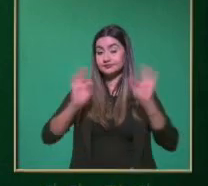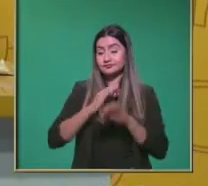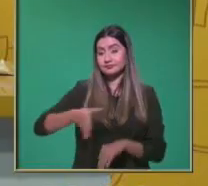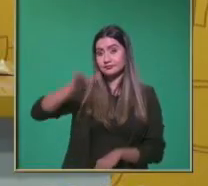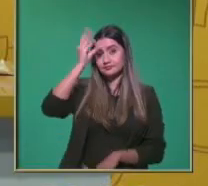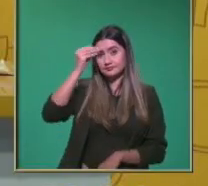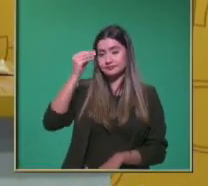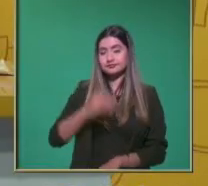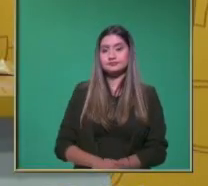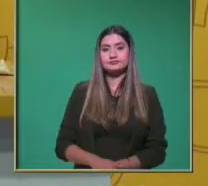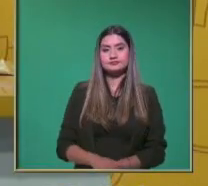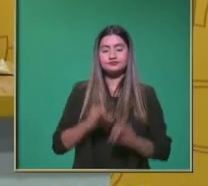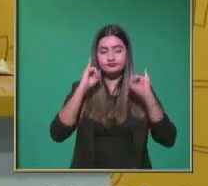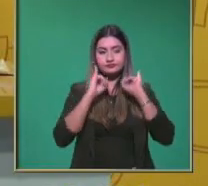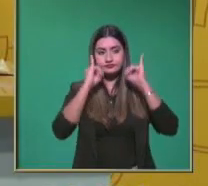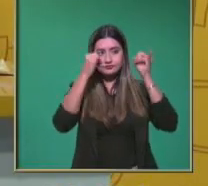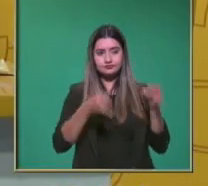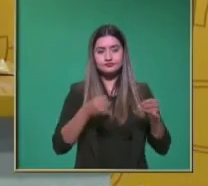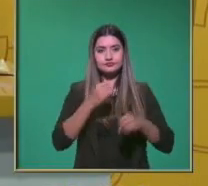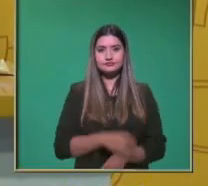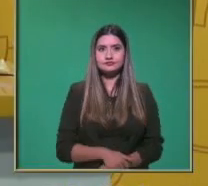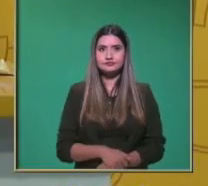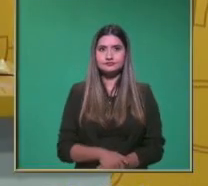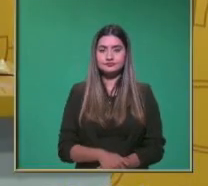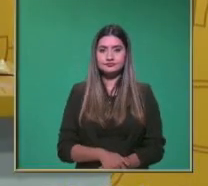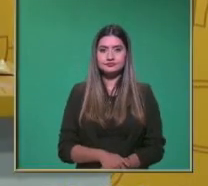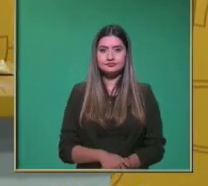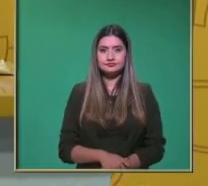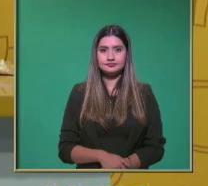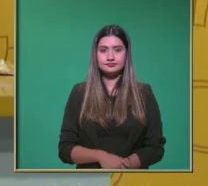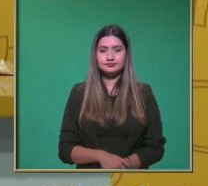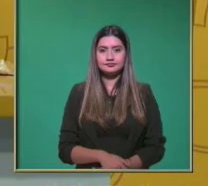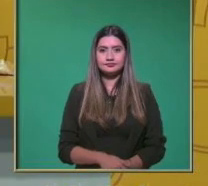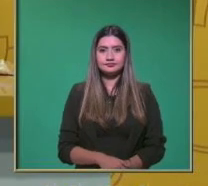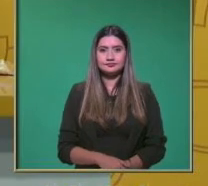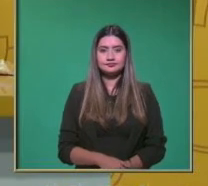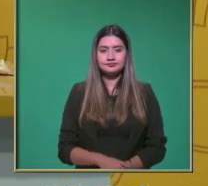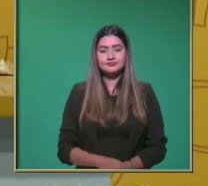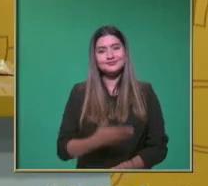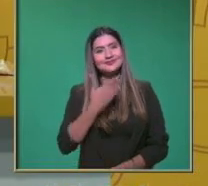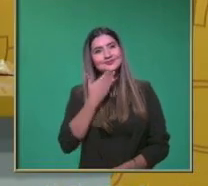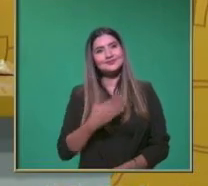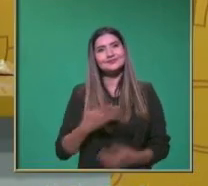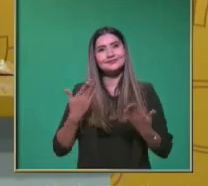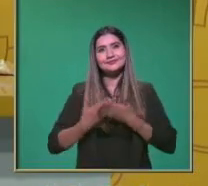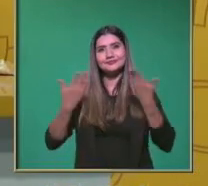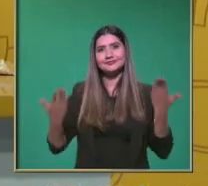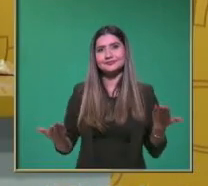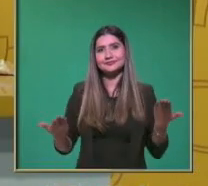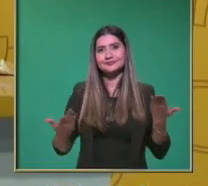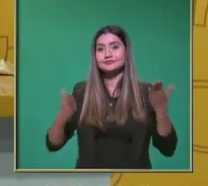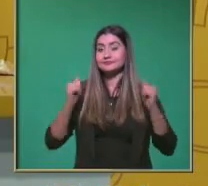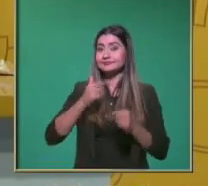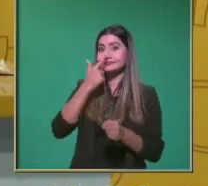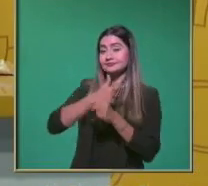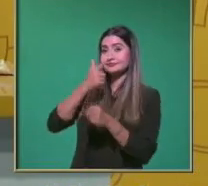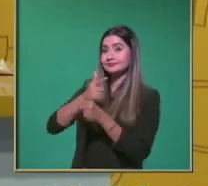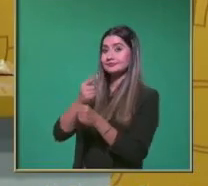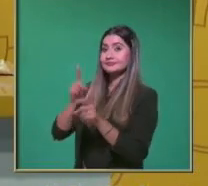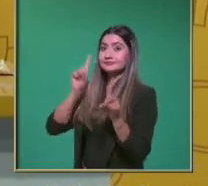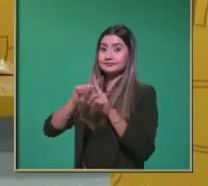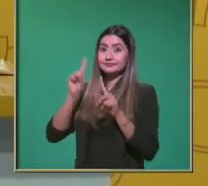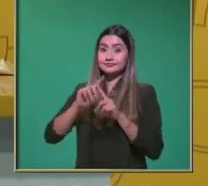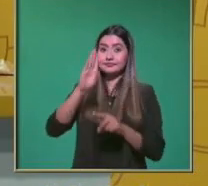aprender de ellos. Así es, cuando una persona nos interesa, pues leemos su biografía. Y ahora sí, ya que descubrimos lo que es una